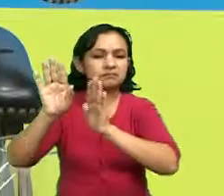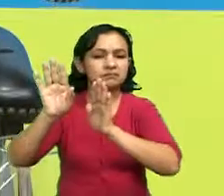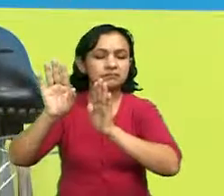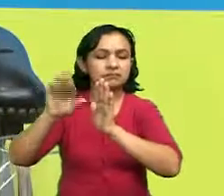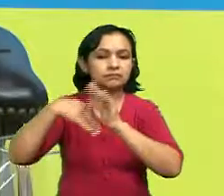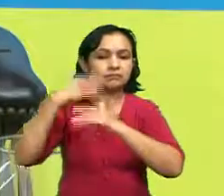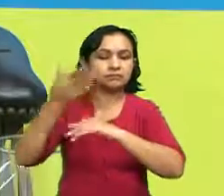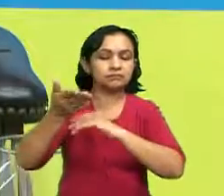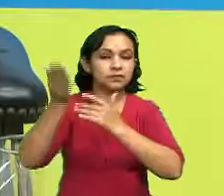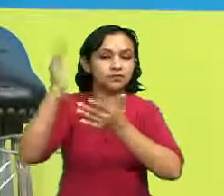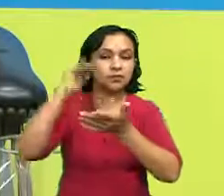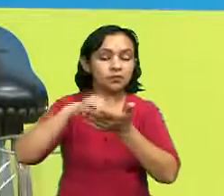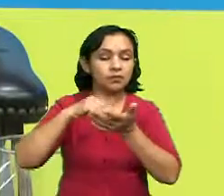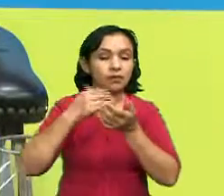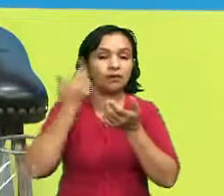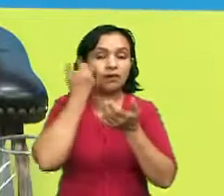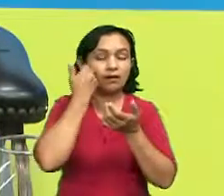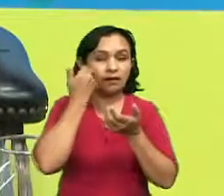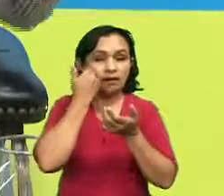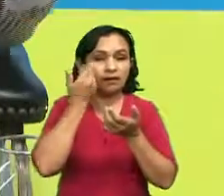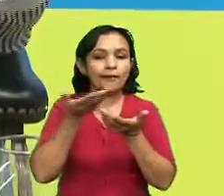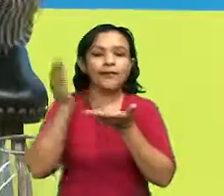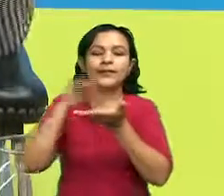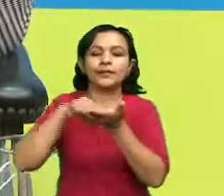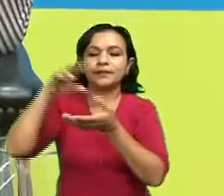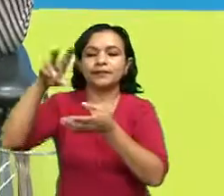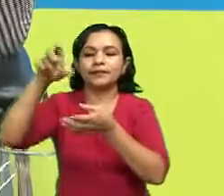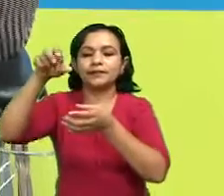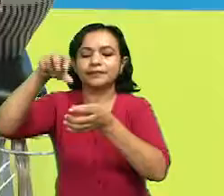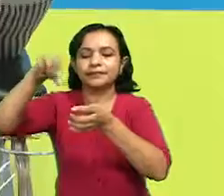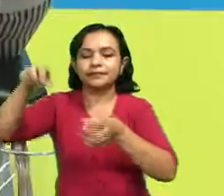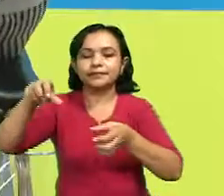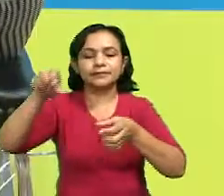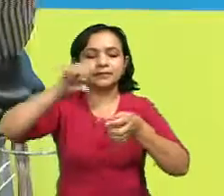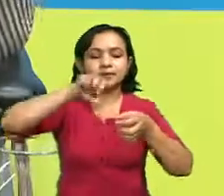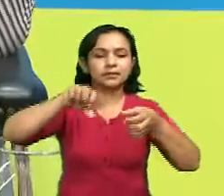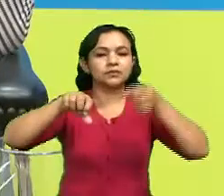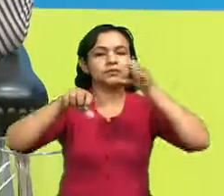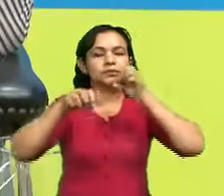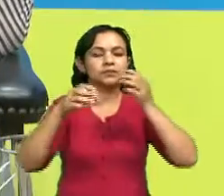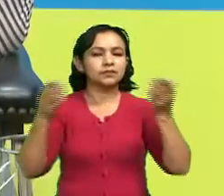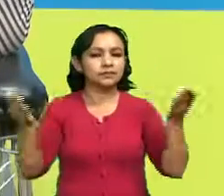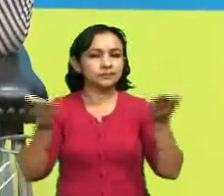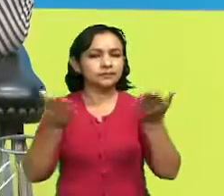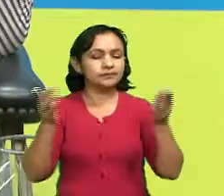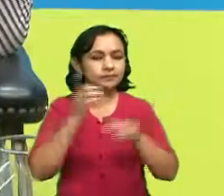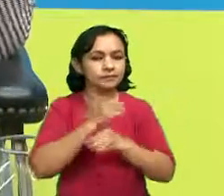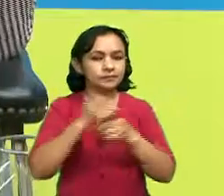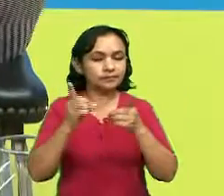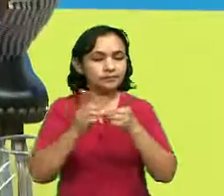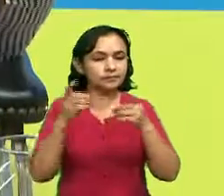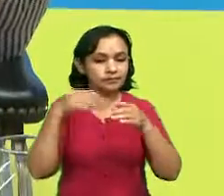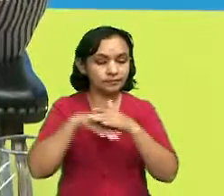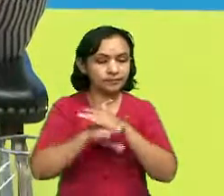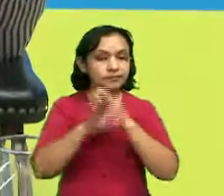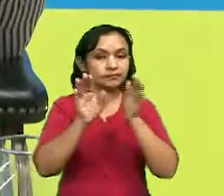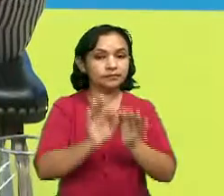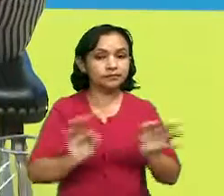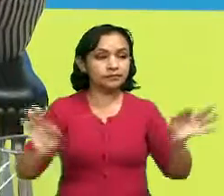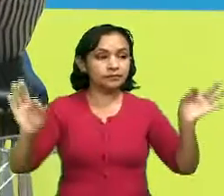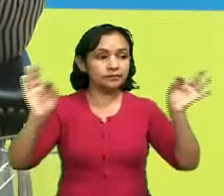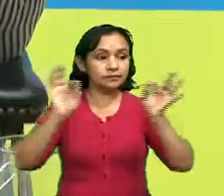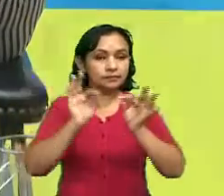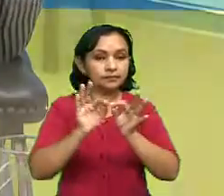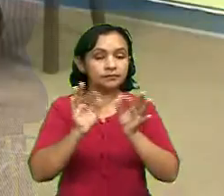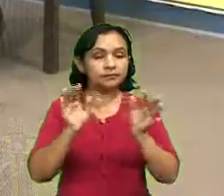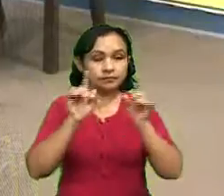cuando se vuelve a enfermar uno, lo vuelve a ocupar. ¿Cómo debemos resguardar los medicamentos también? Que eso es importante.